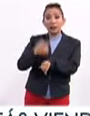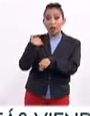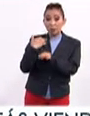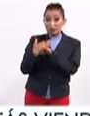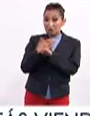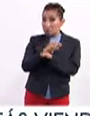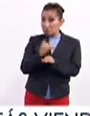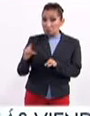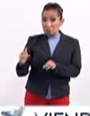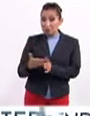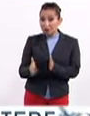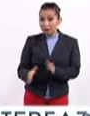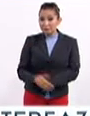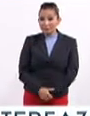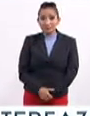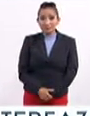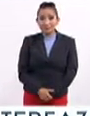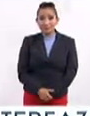hasta el momento.